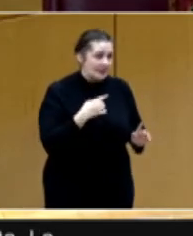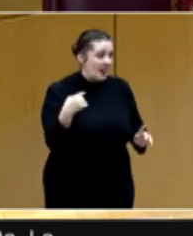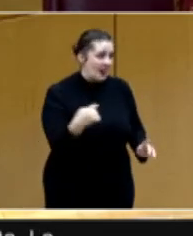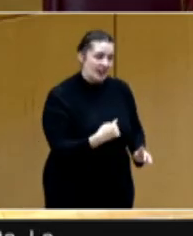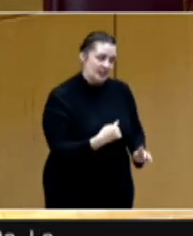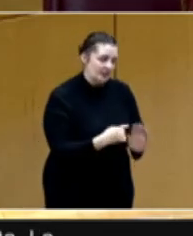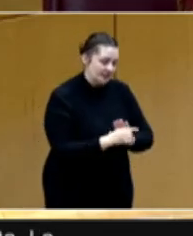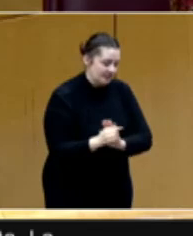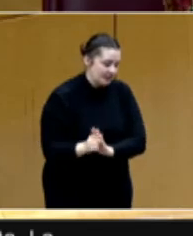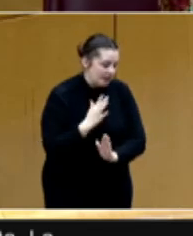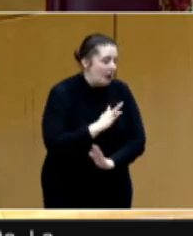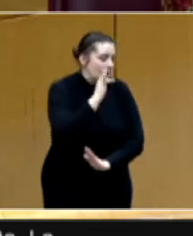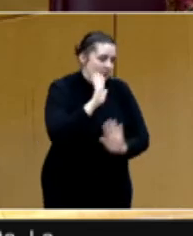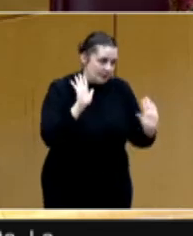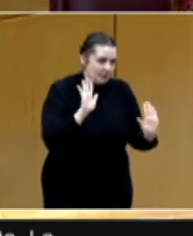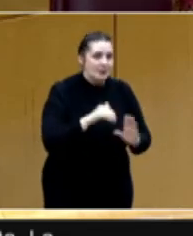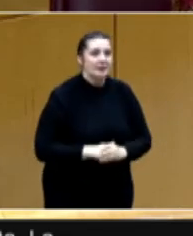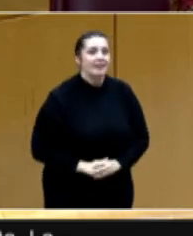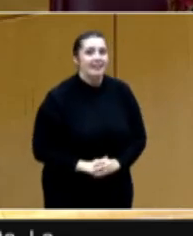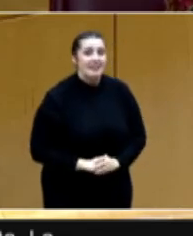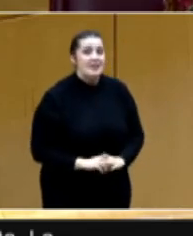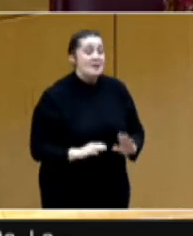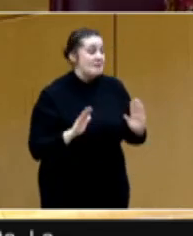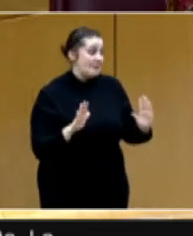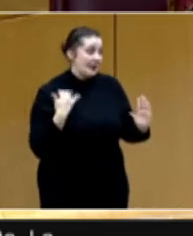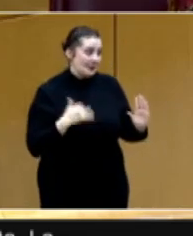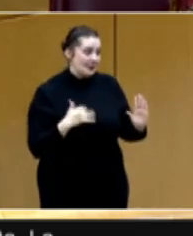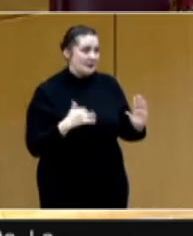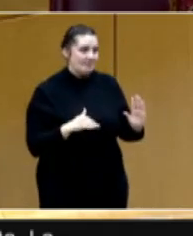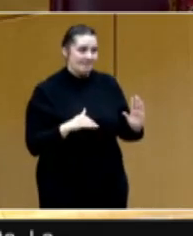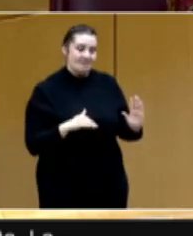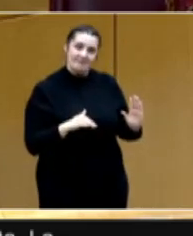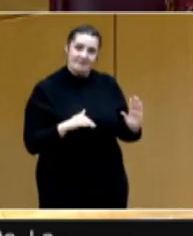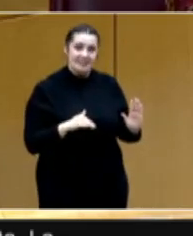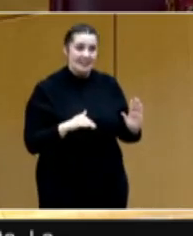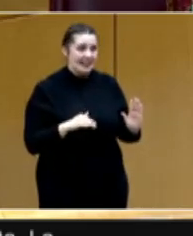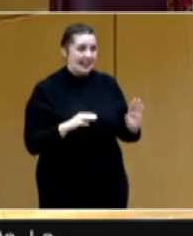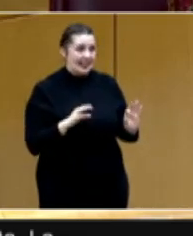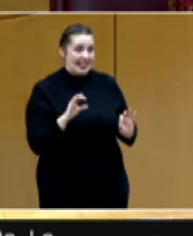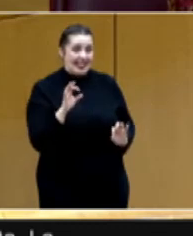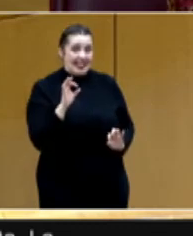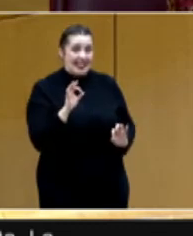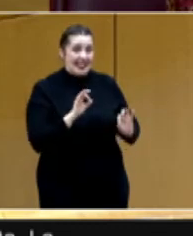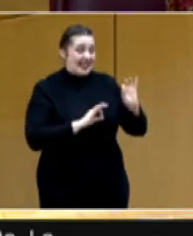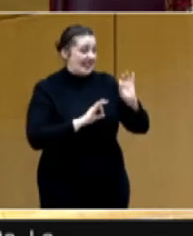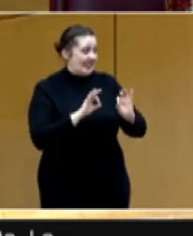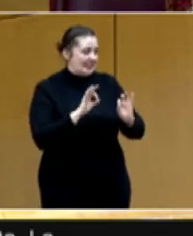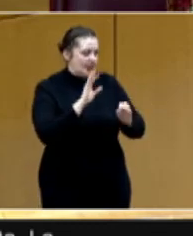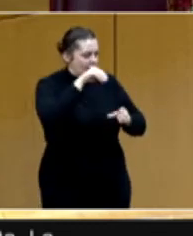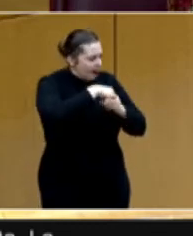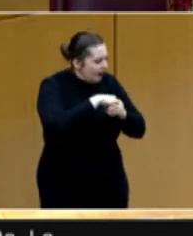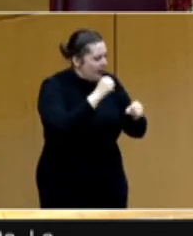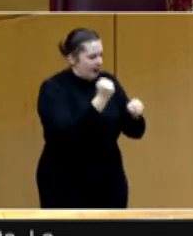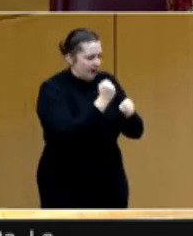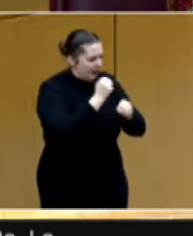que créanme que estamos en absolutamente involucrados en